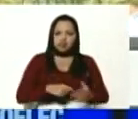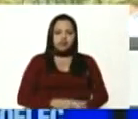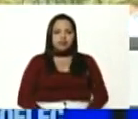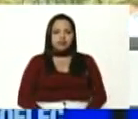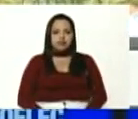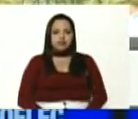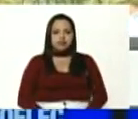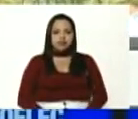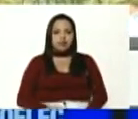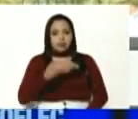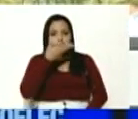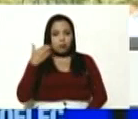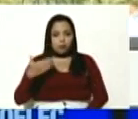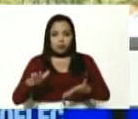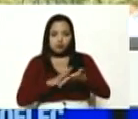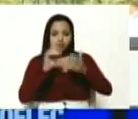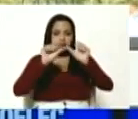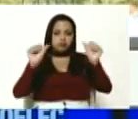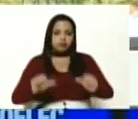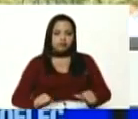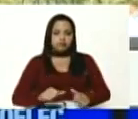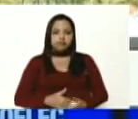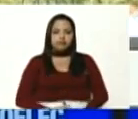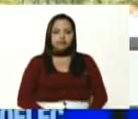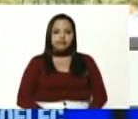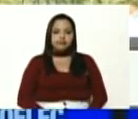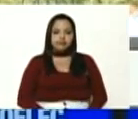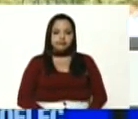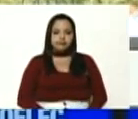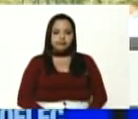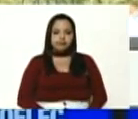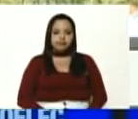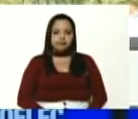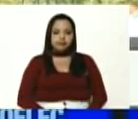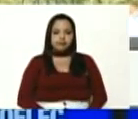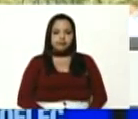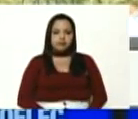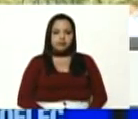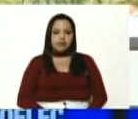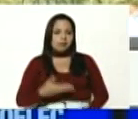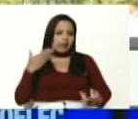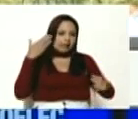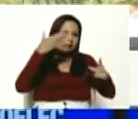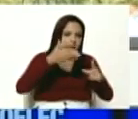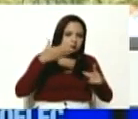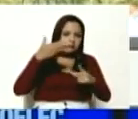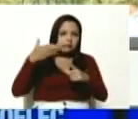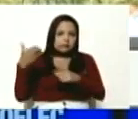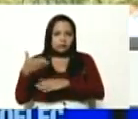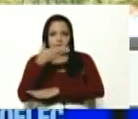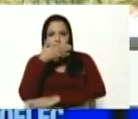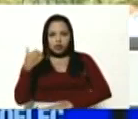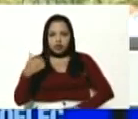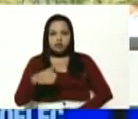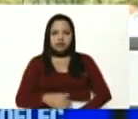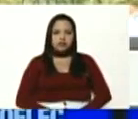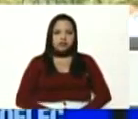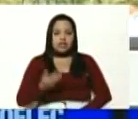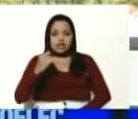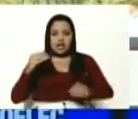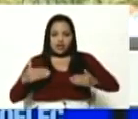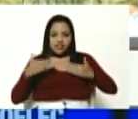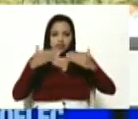y mejorar el sistema para iu está gritando hemos avanzado en todos los